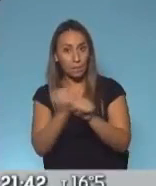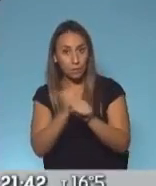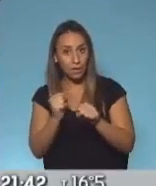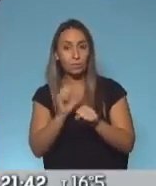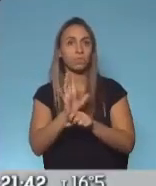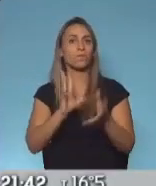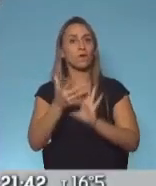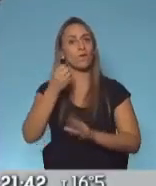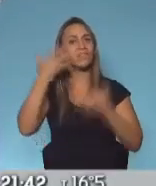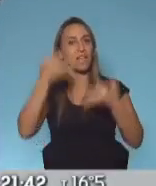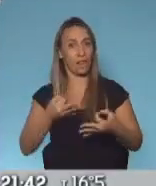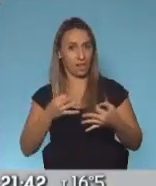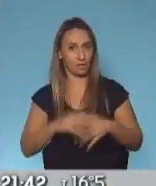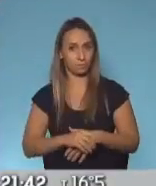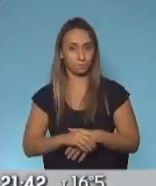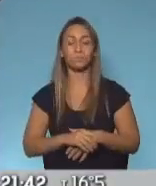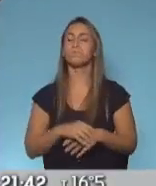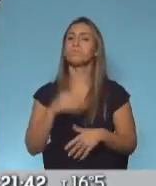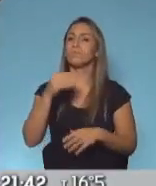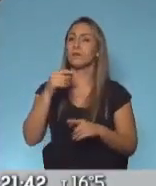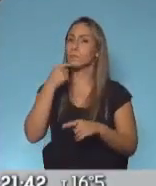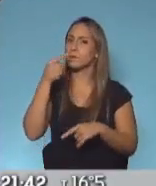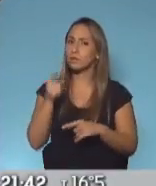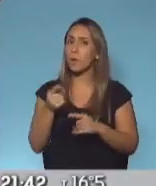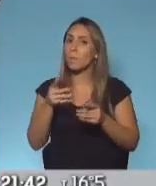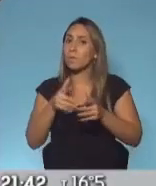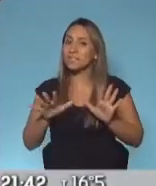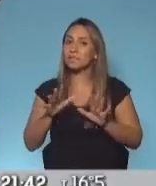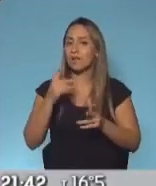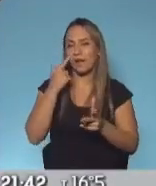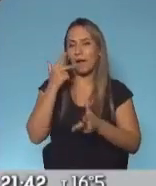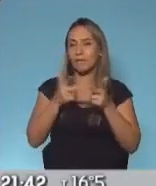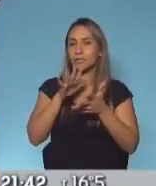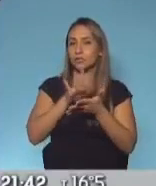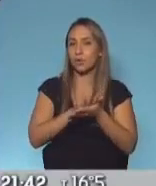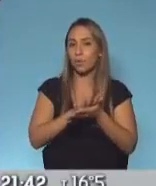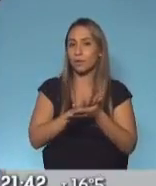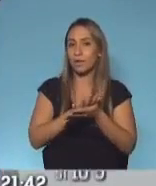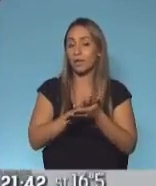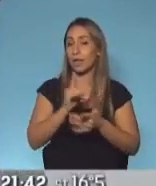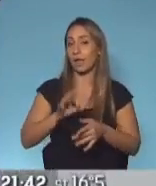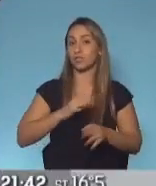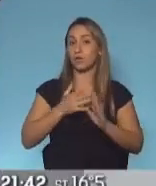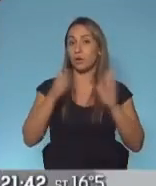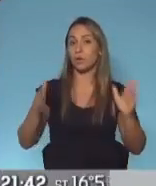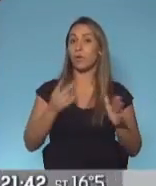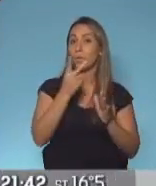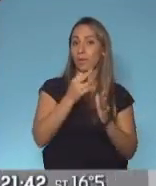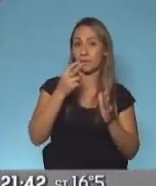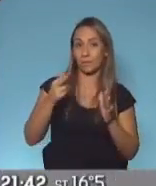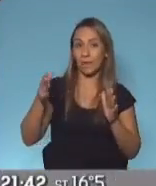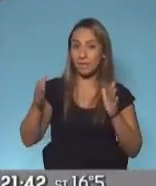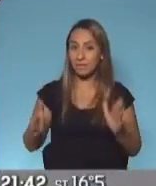teletrabajo. Massa, ¿podría tratarse el presupuesto 2020? ¿Ya está listo, más que nada con las medidas anunciadas? En